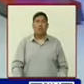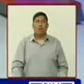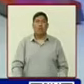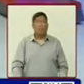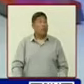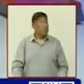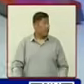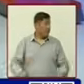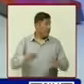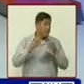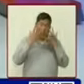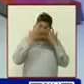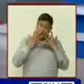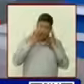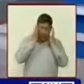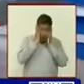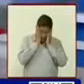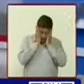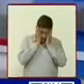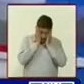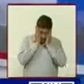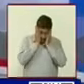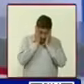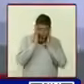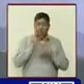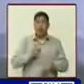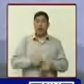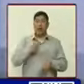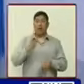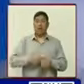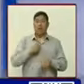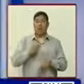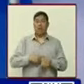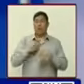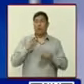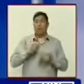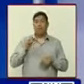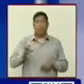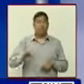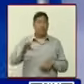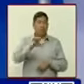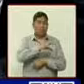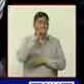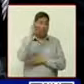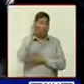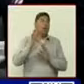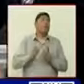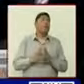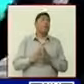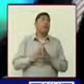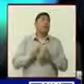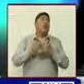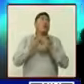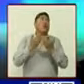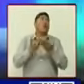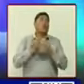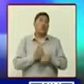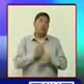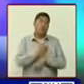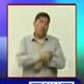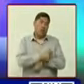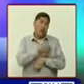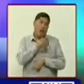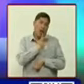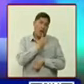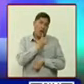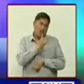Es terrible. Qué triste esta situación. Lastimosamente se repite en gran parte del país. Yo no creo correcto que se culpe al